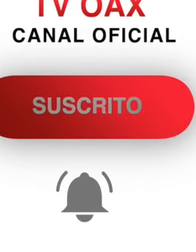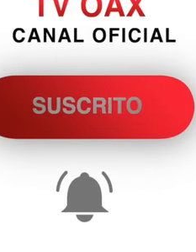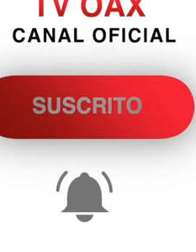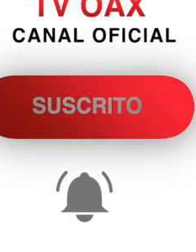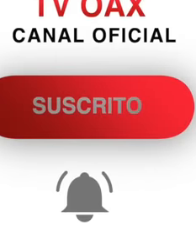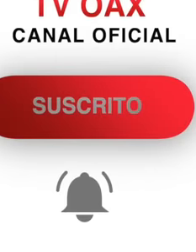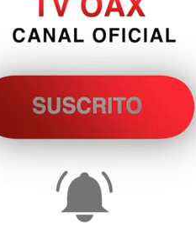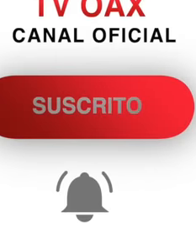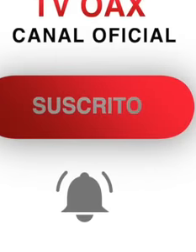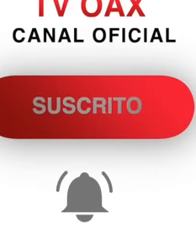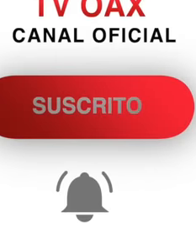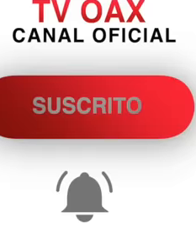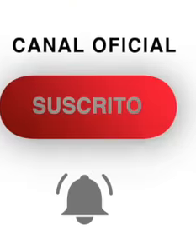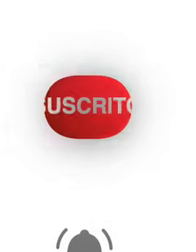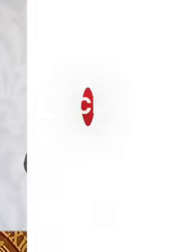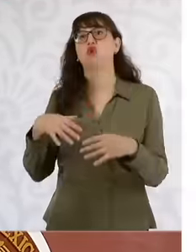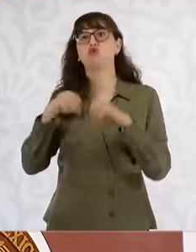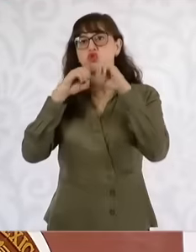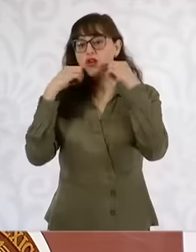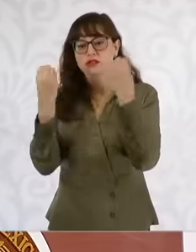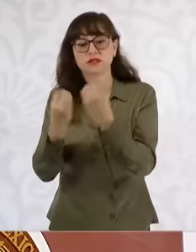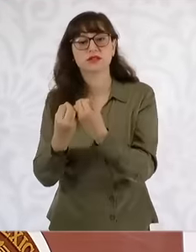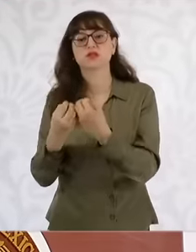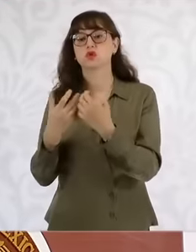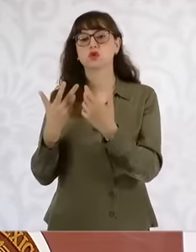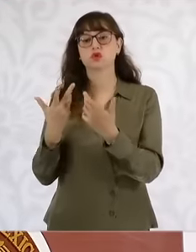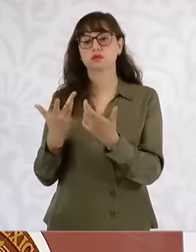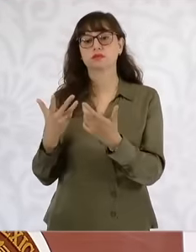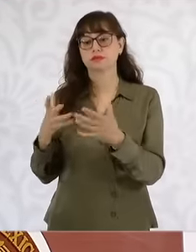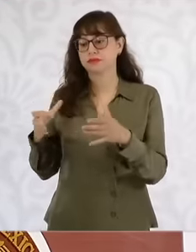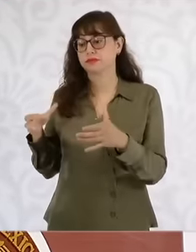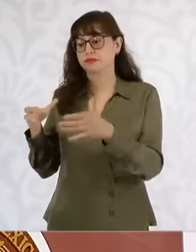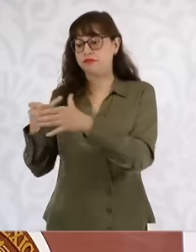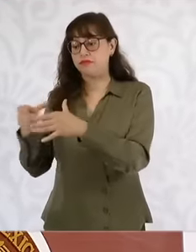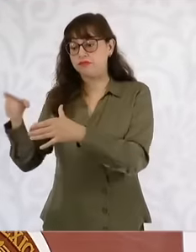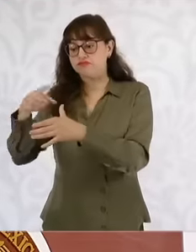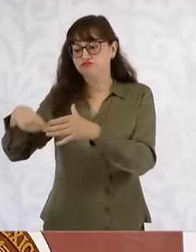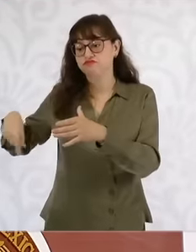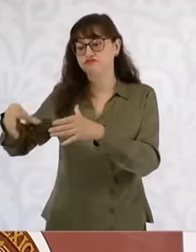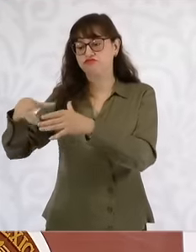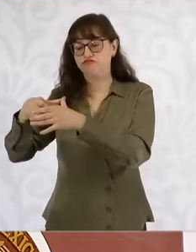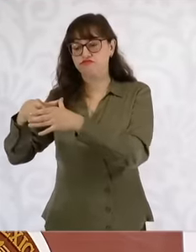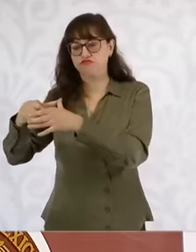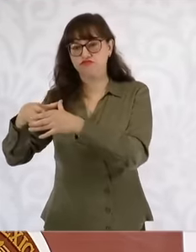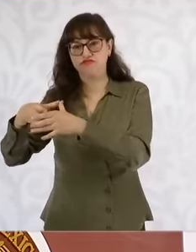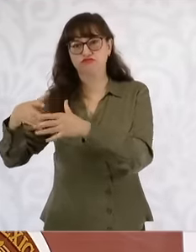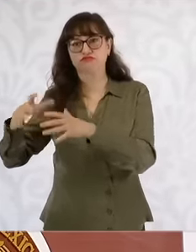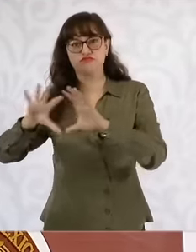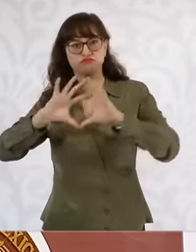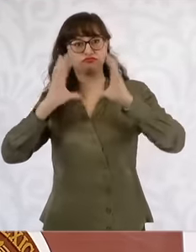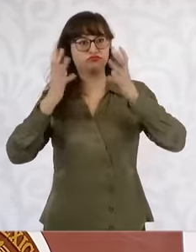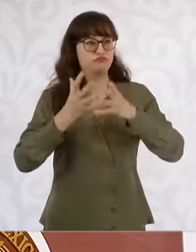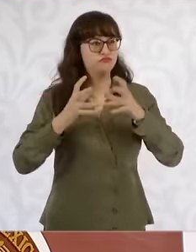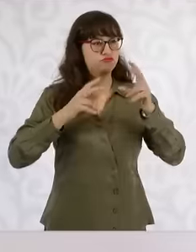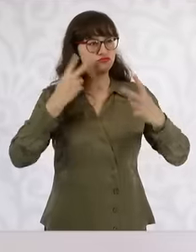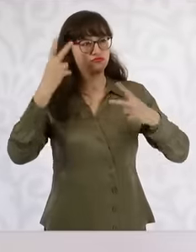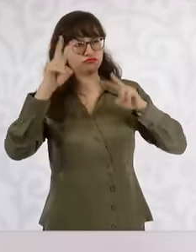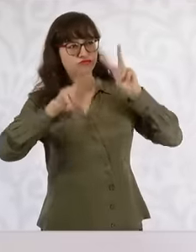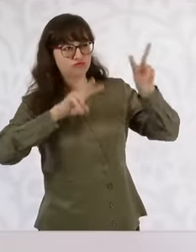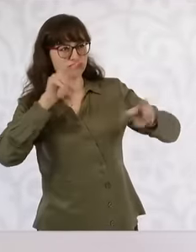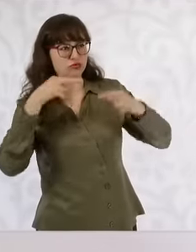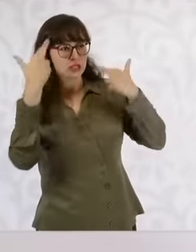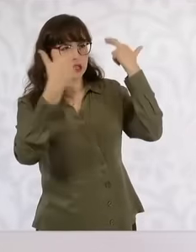otras fundaciones y organismos que se dedican al análisis de la situación global.